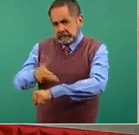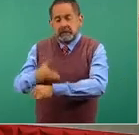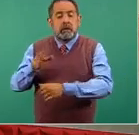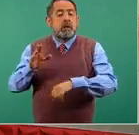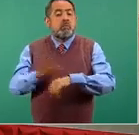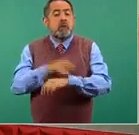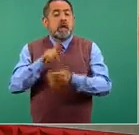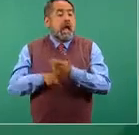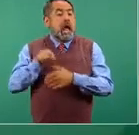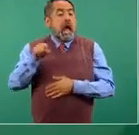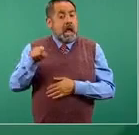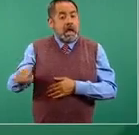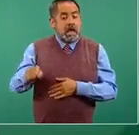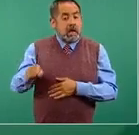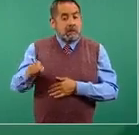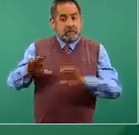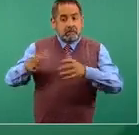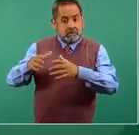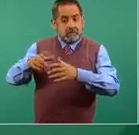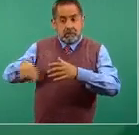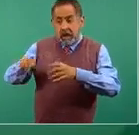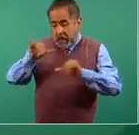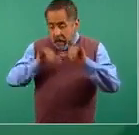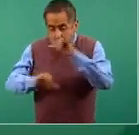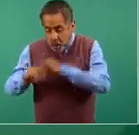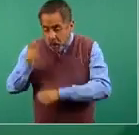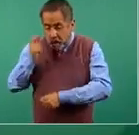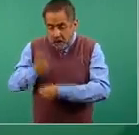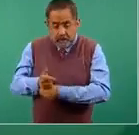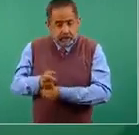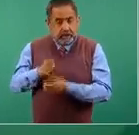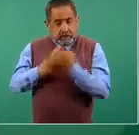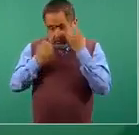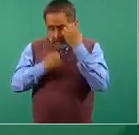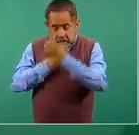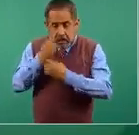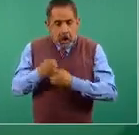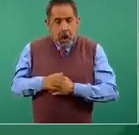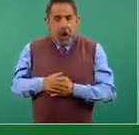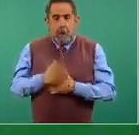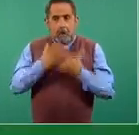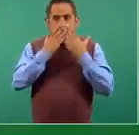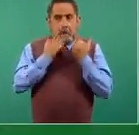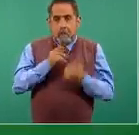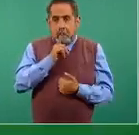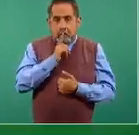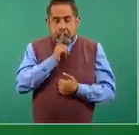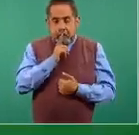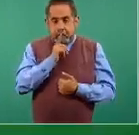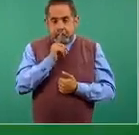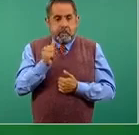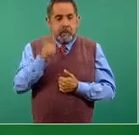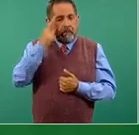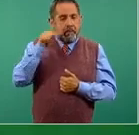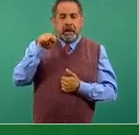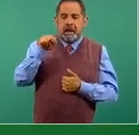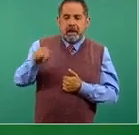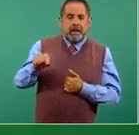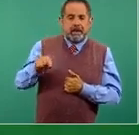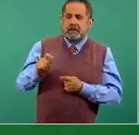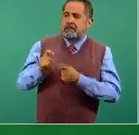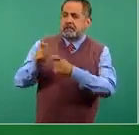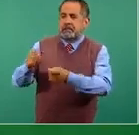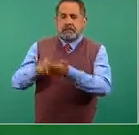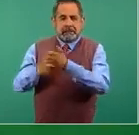Estado no se había tenido por parte del laboratorio que hizo los exámenes ninguna notificación hacia la autoridad